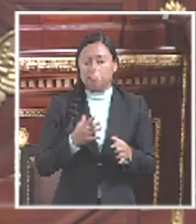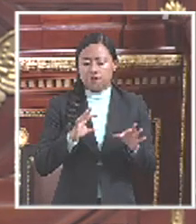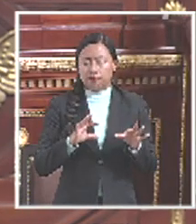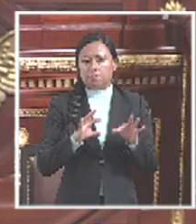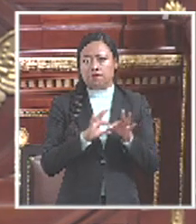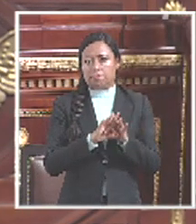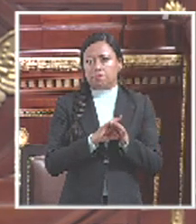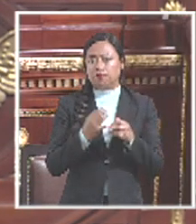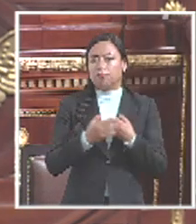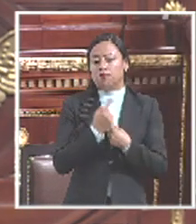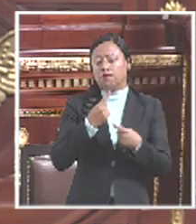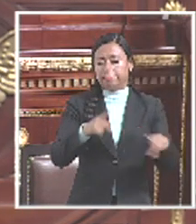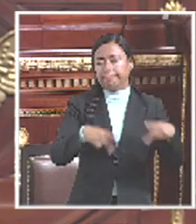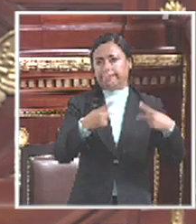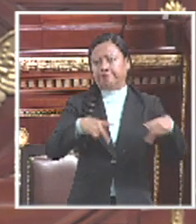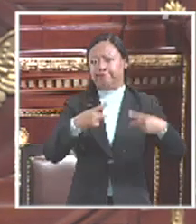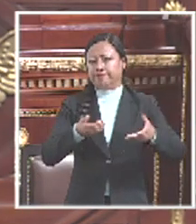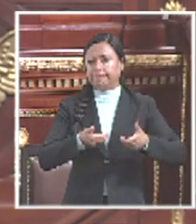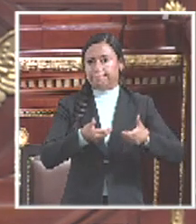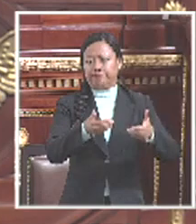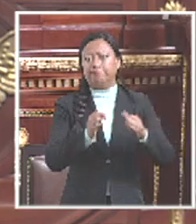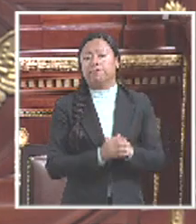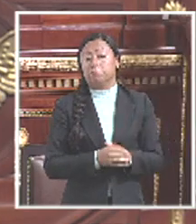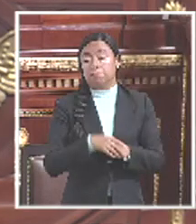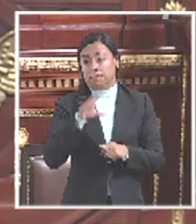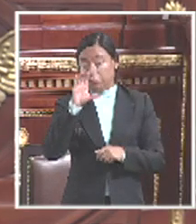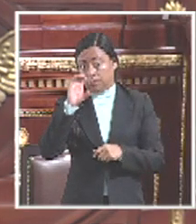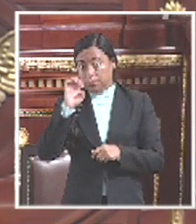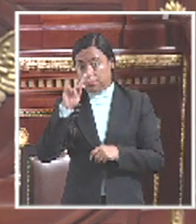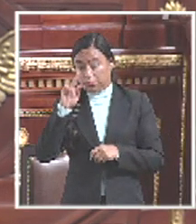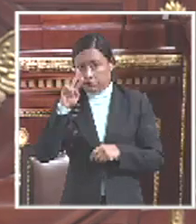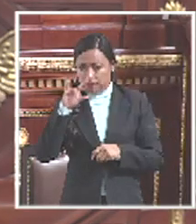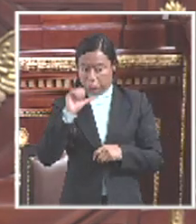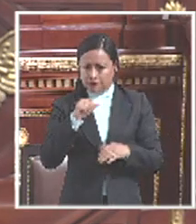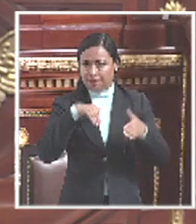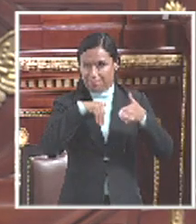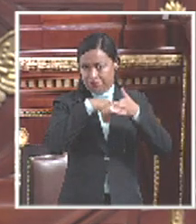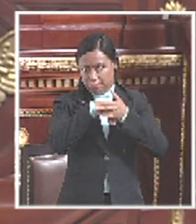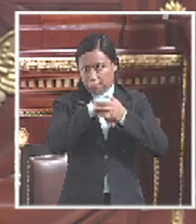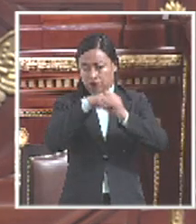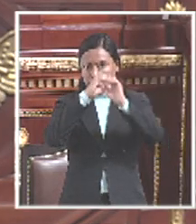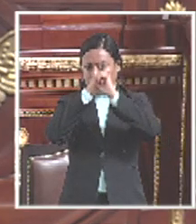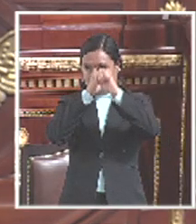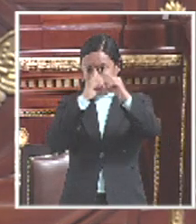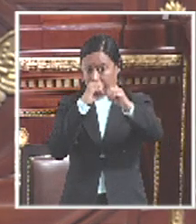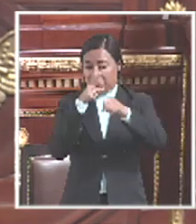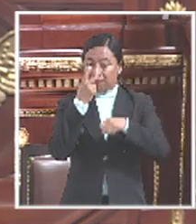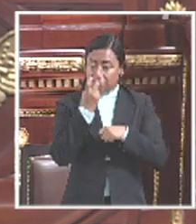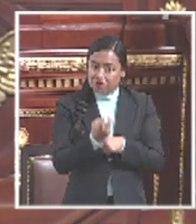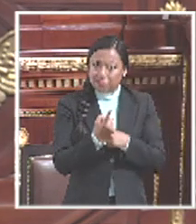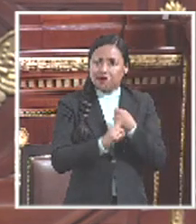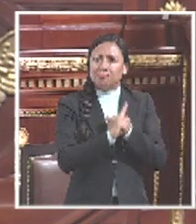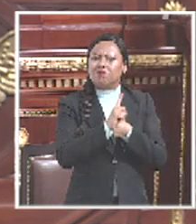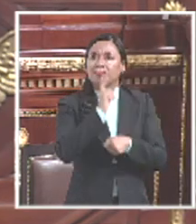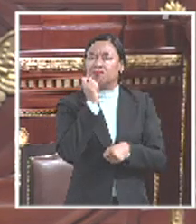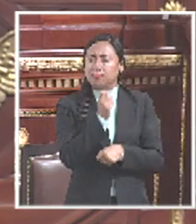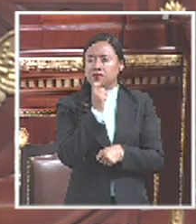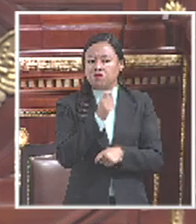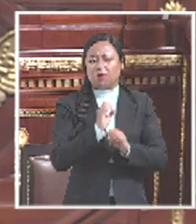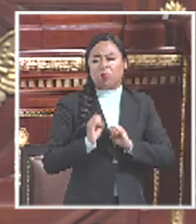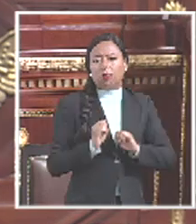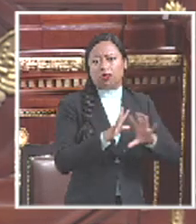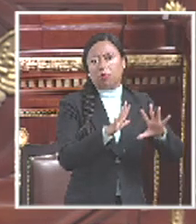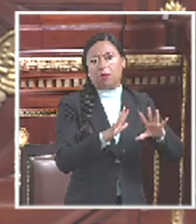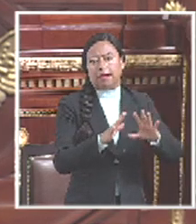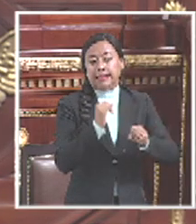la venta en vía pública. Hoy el problema del CETRAM, de observatorio, no es únicamente la percepción de abandono e incremento de